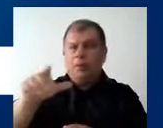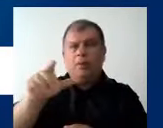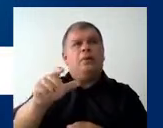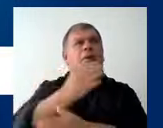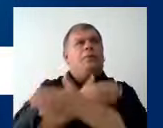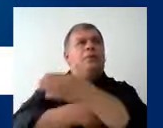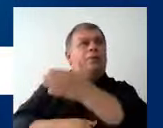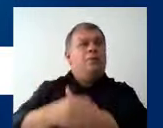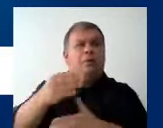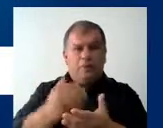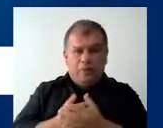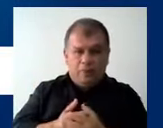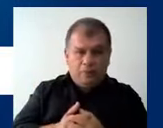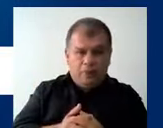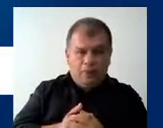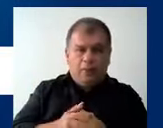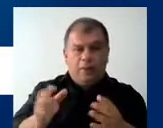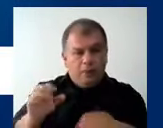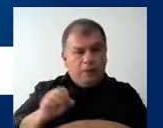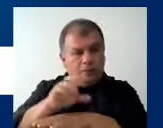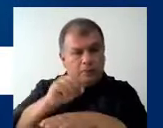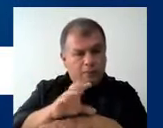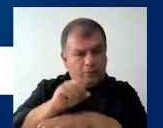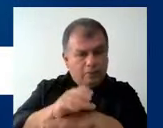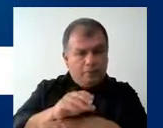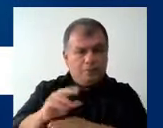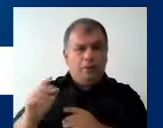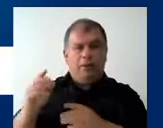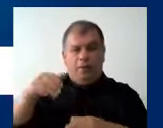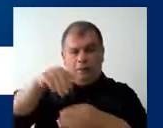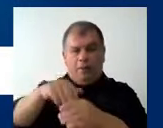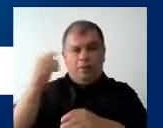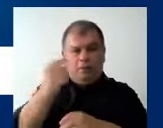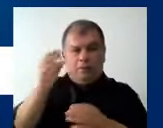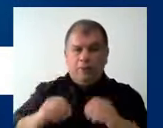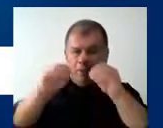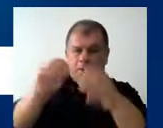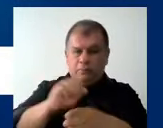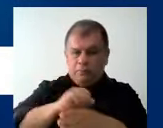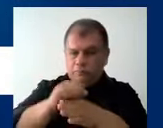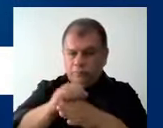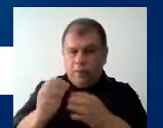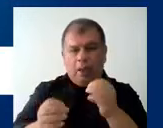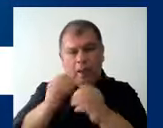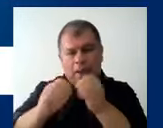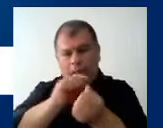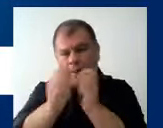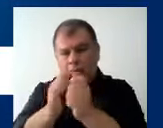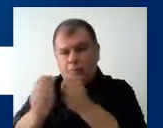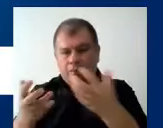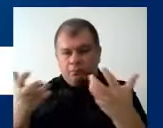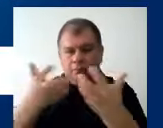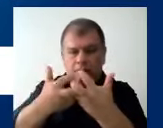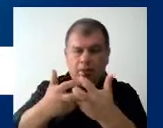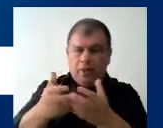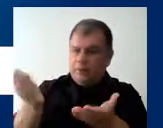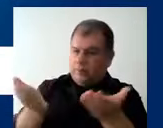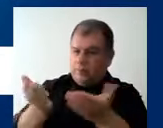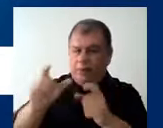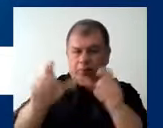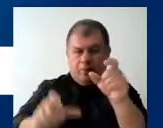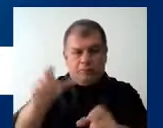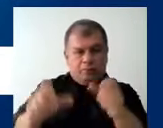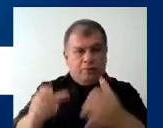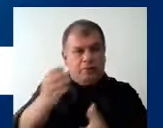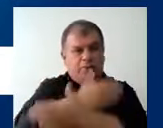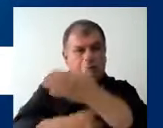sentido exhortamos al Banco de la Nación a que puedan implementar los ajustes razonables en la atención de estas personas y